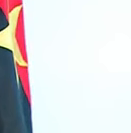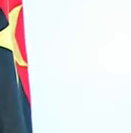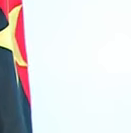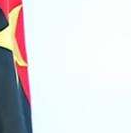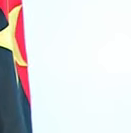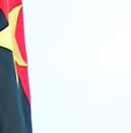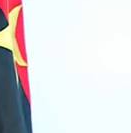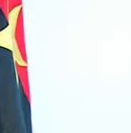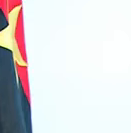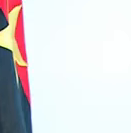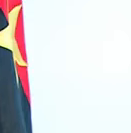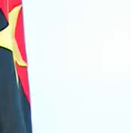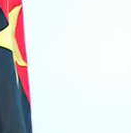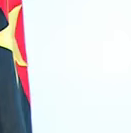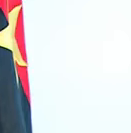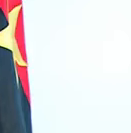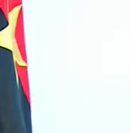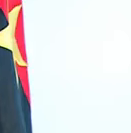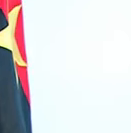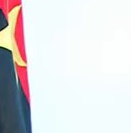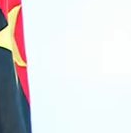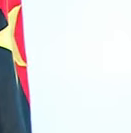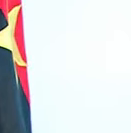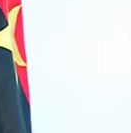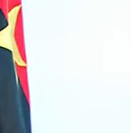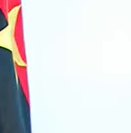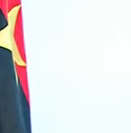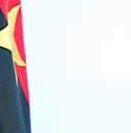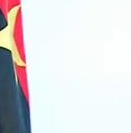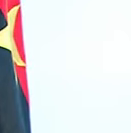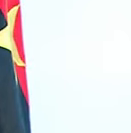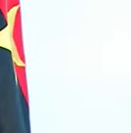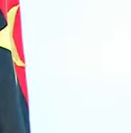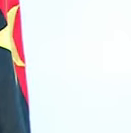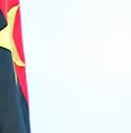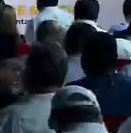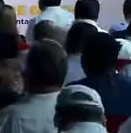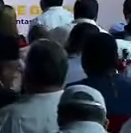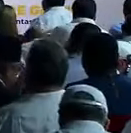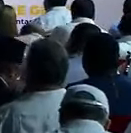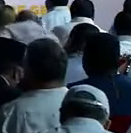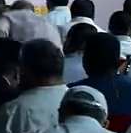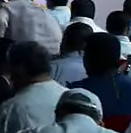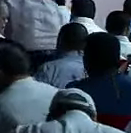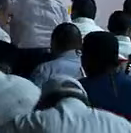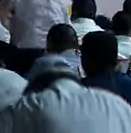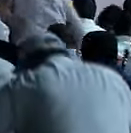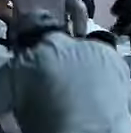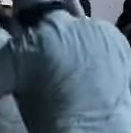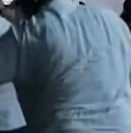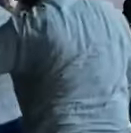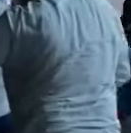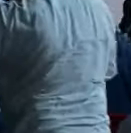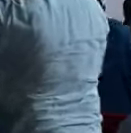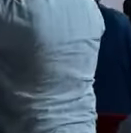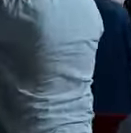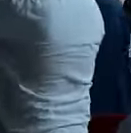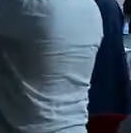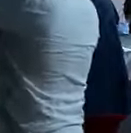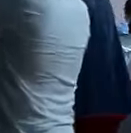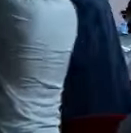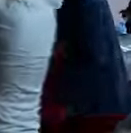gobierno venezolano también ha designado su embajador. Muchas gracias a todos. Ahora sí, de esta manera